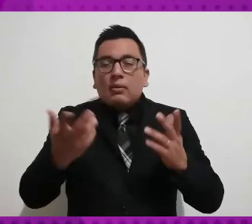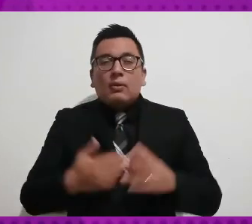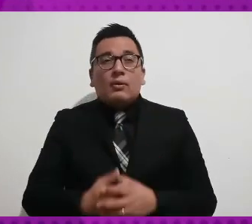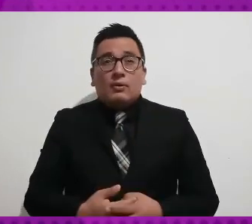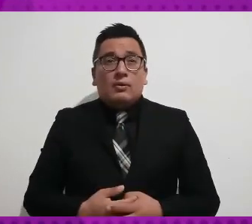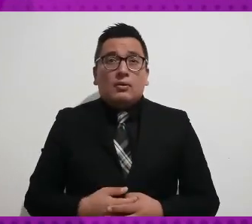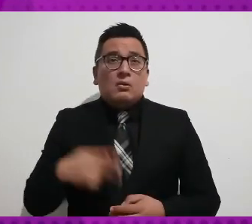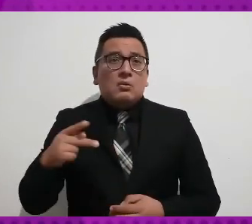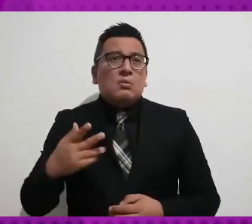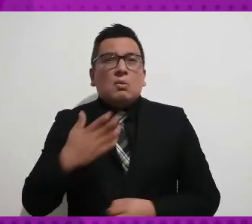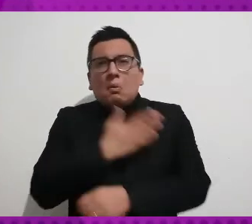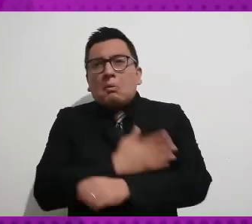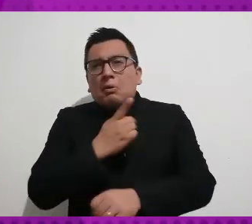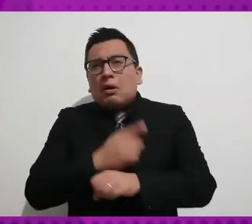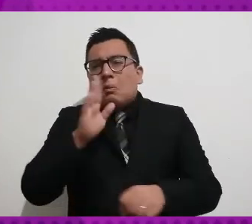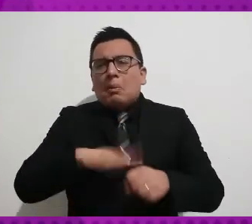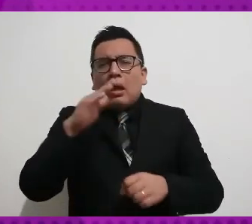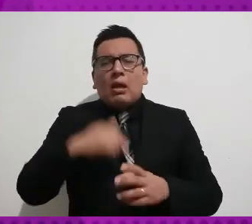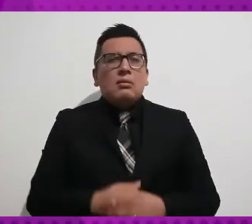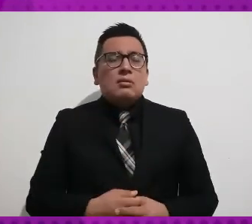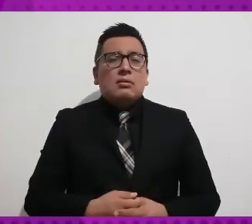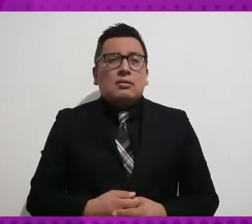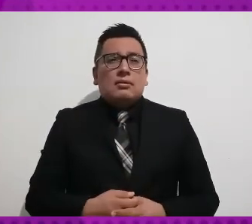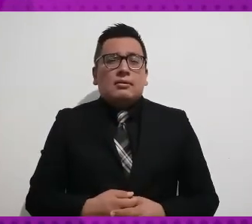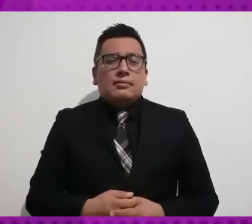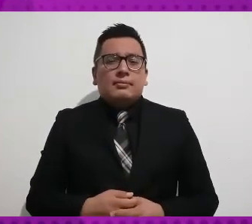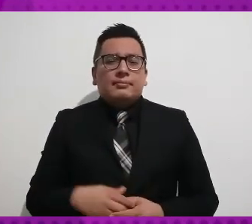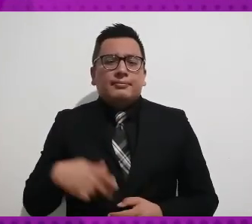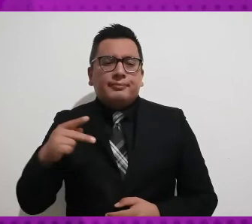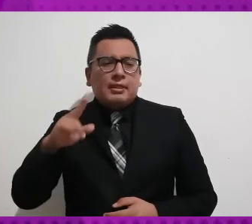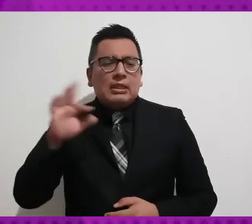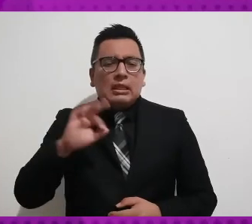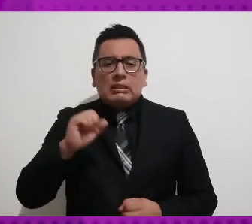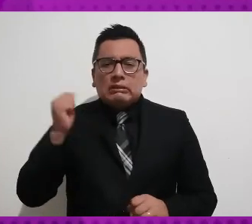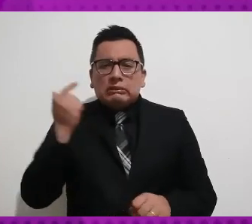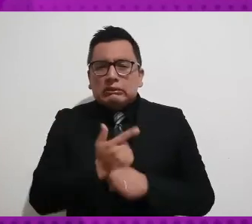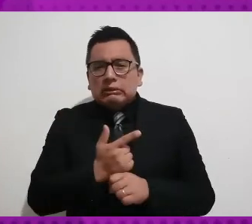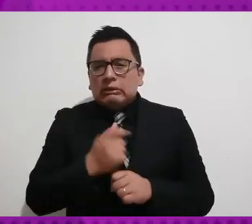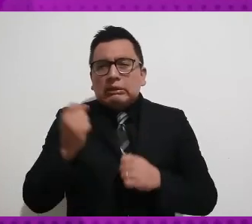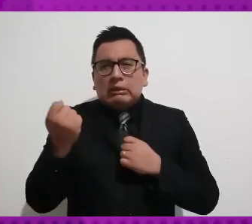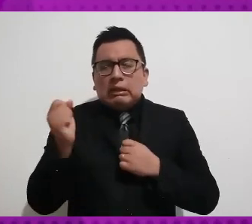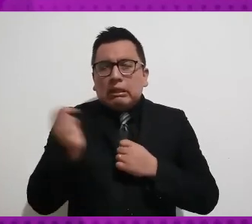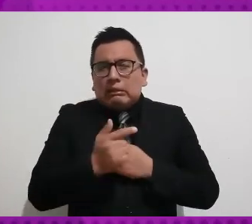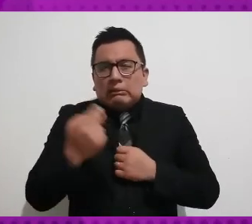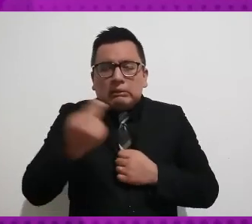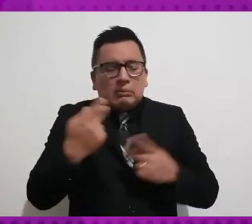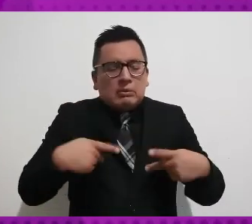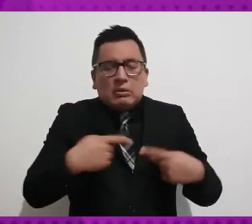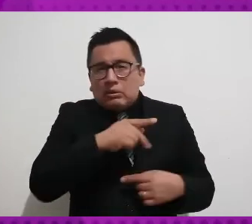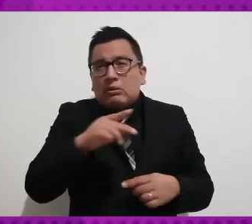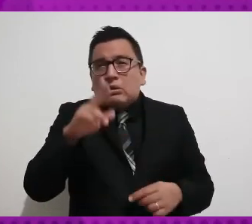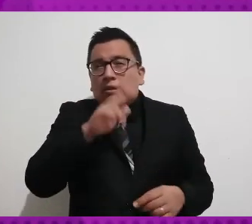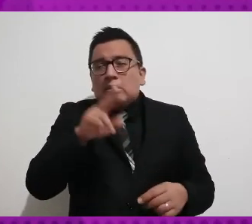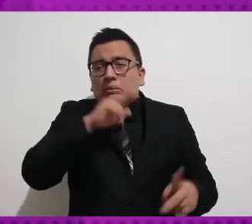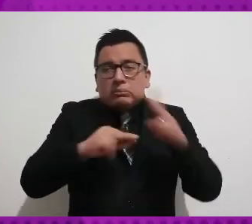ciudadanía, siendo más transparentes, teniendo proactividad en la detección y atención de aquellas cuestiones que le preocupan a los